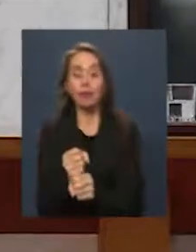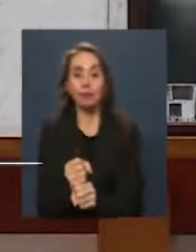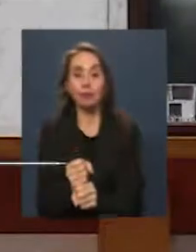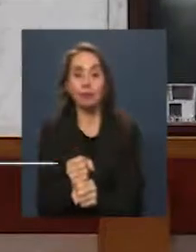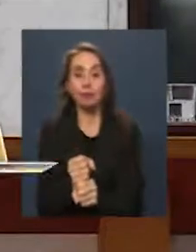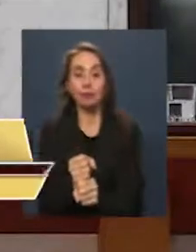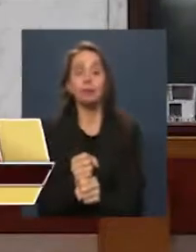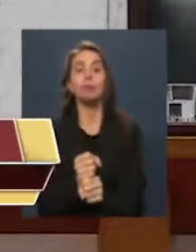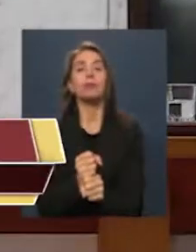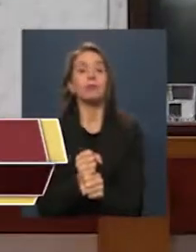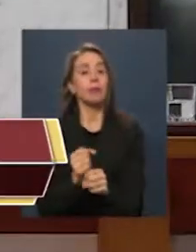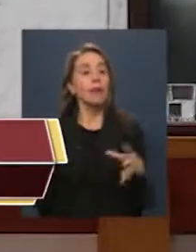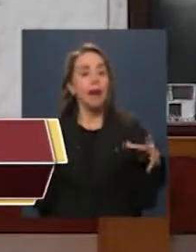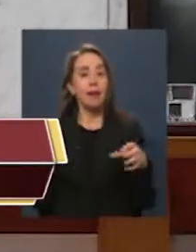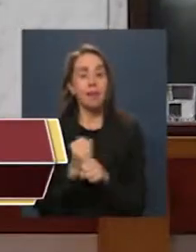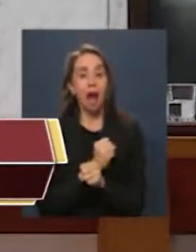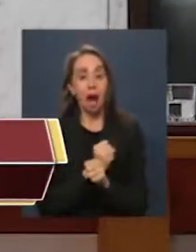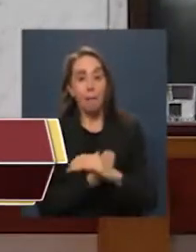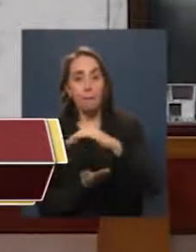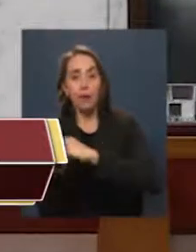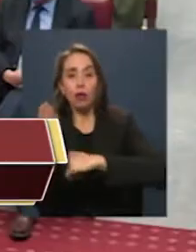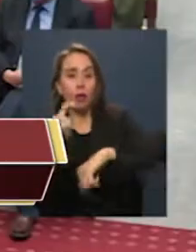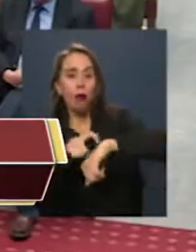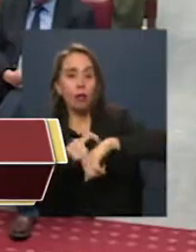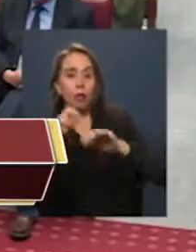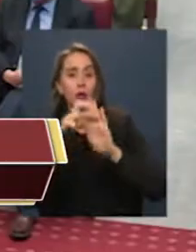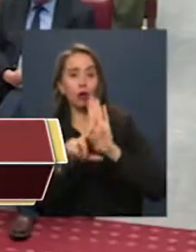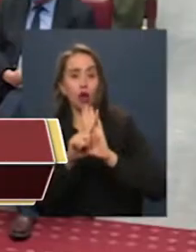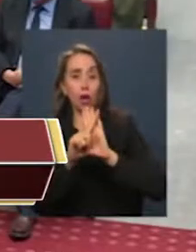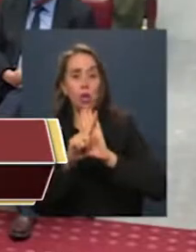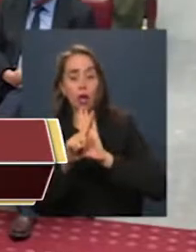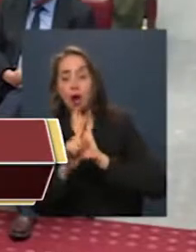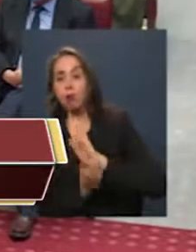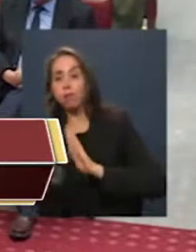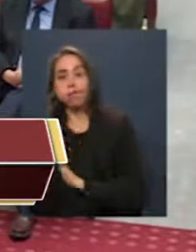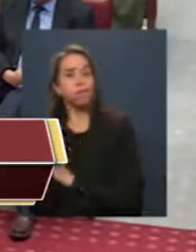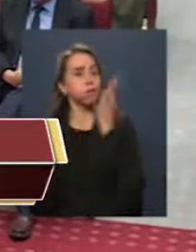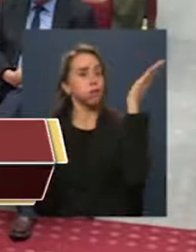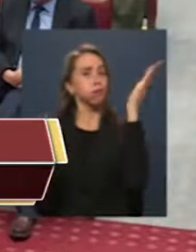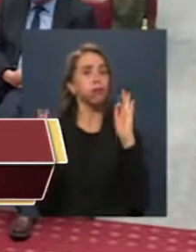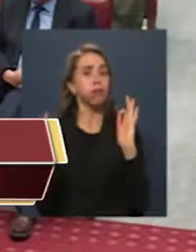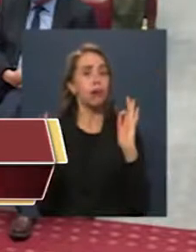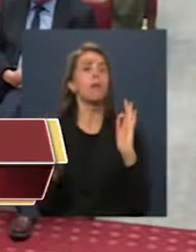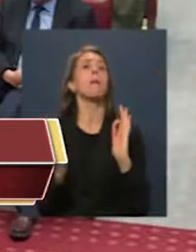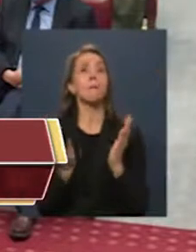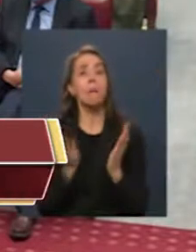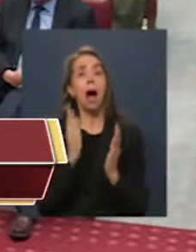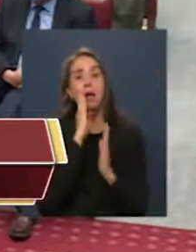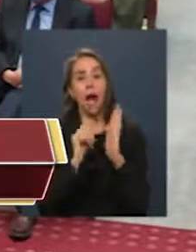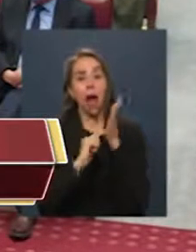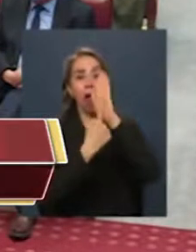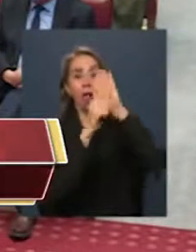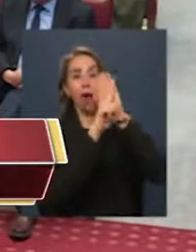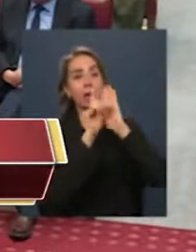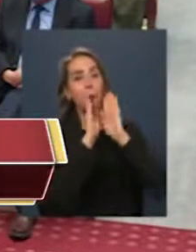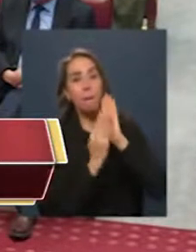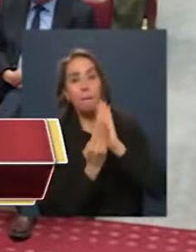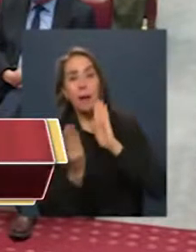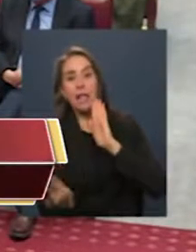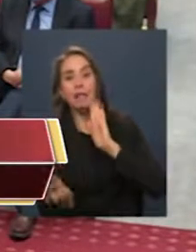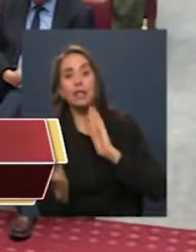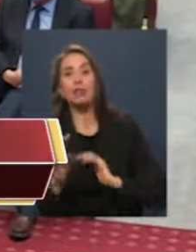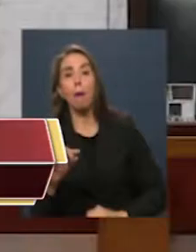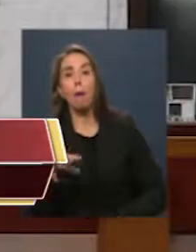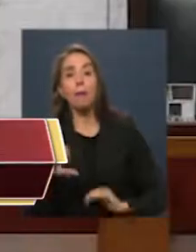Despachamos de forma rápida y oportuna proyectos de ley que van en directo beneficio de las familias y las pymes, como es el